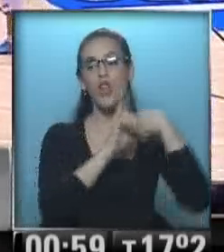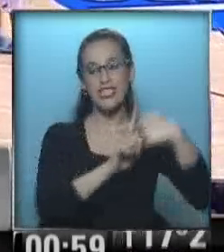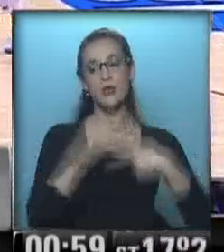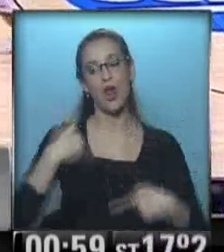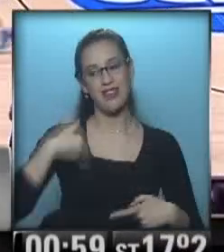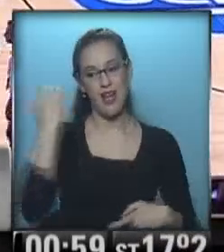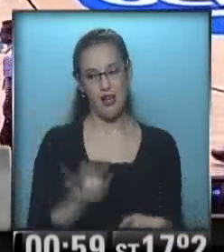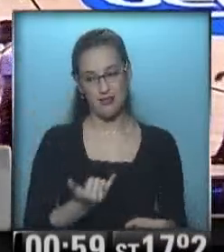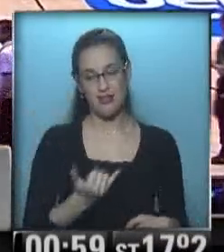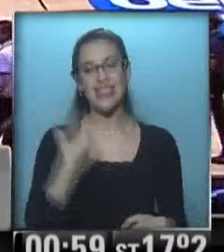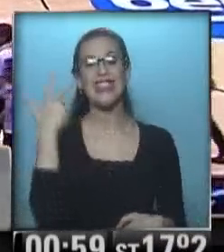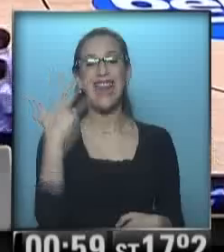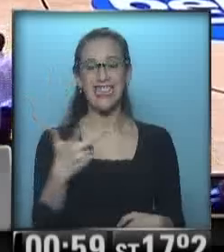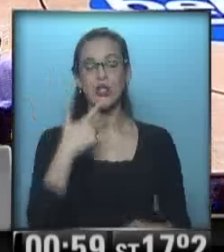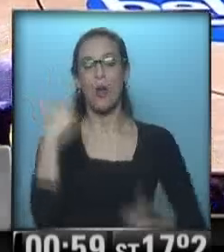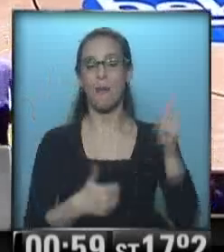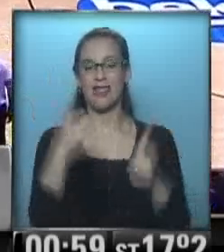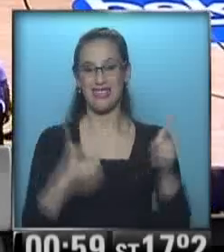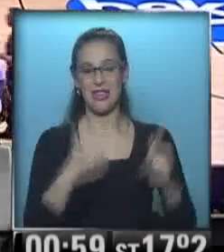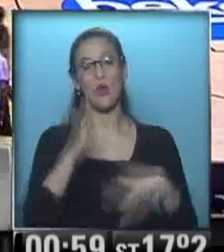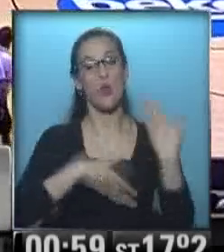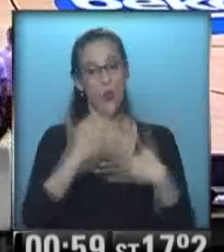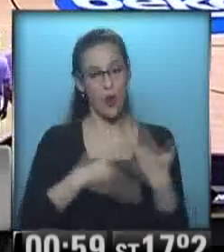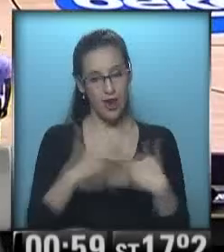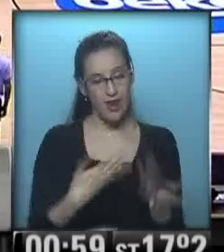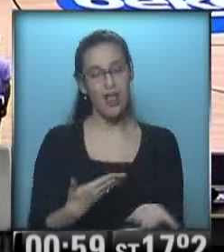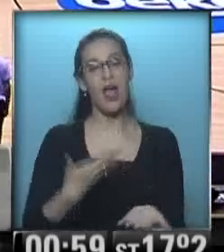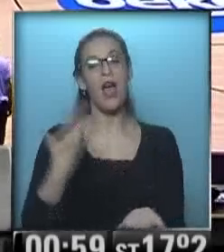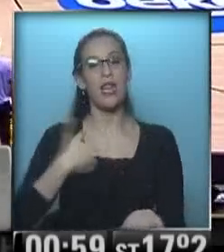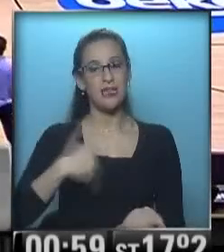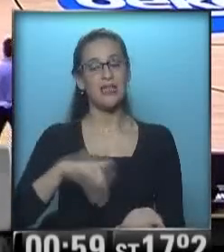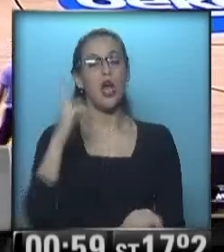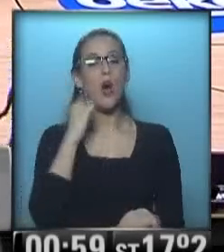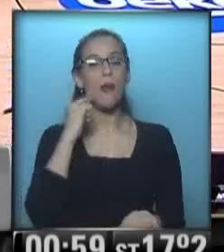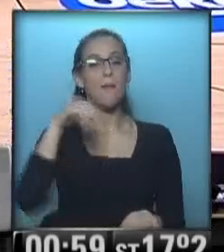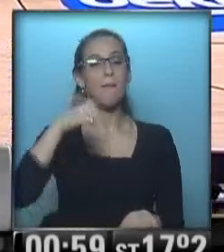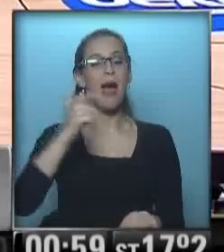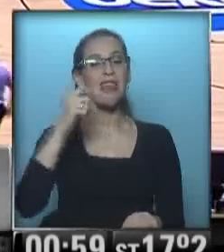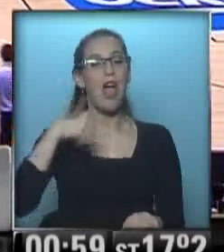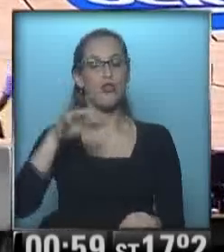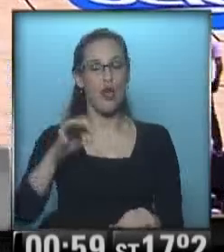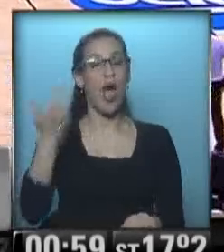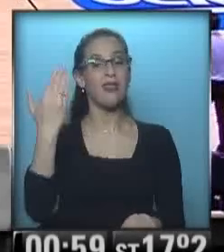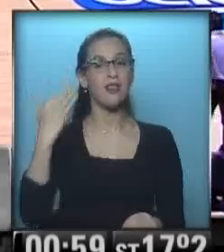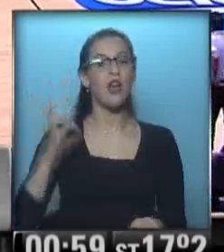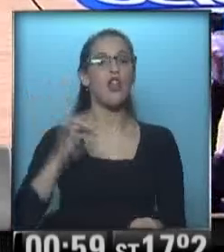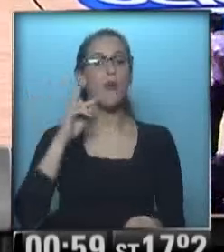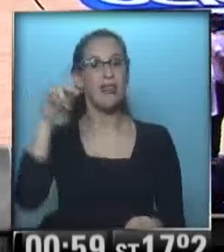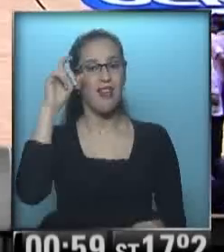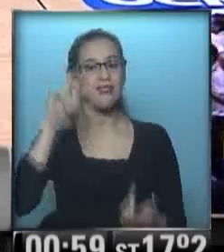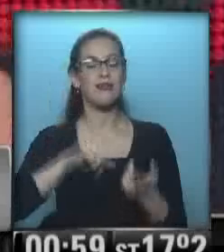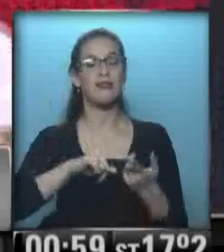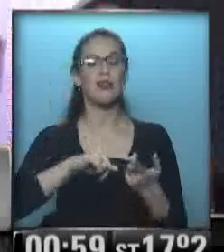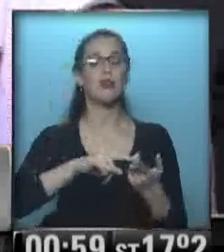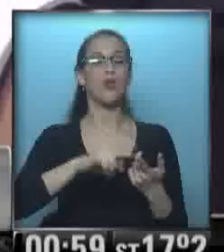tres torneos importantes que ha jugado frente al conjunto que está dirigido por Mañano, estamos hablando de Turquía 2010, los Juegos Olímpicos de Londres y el